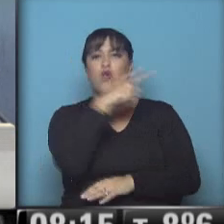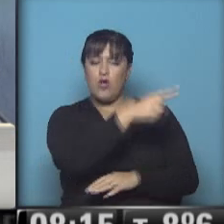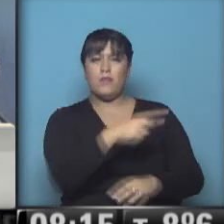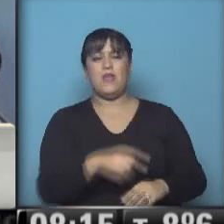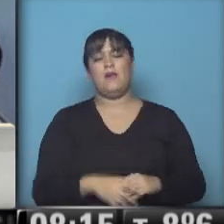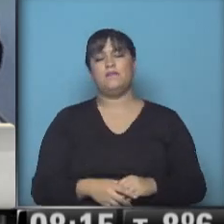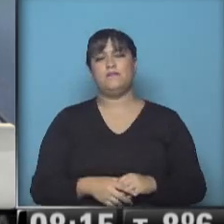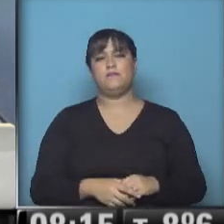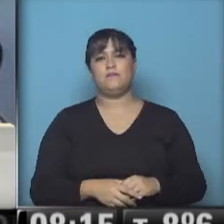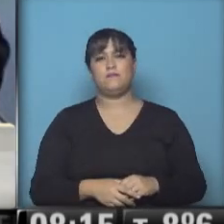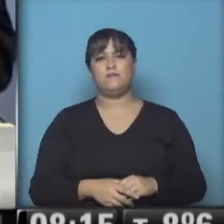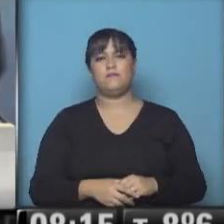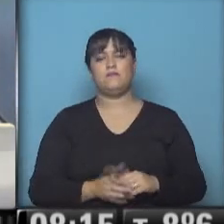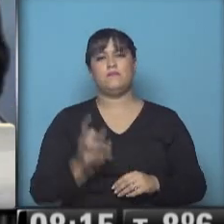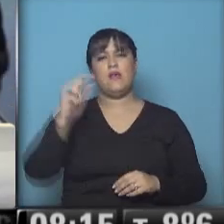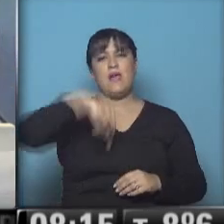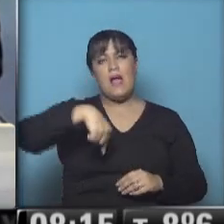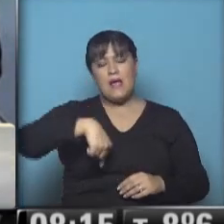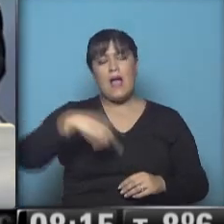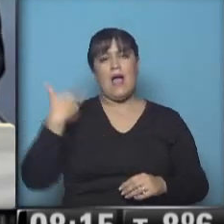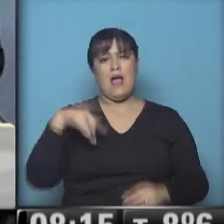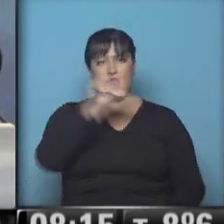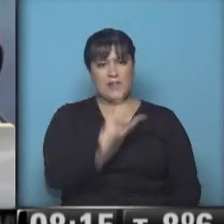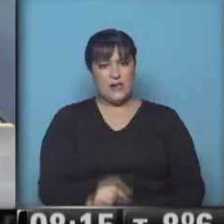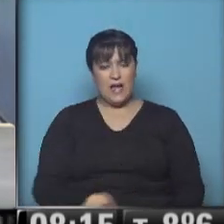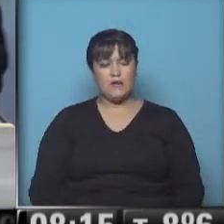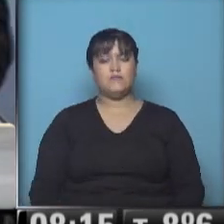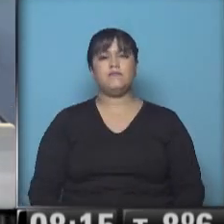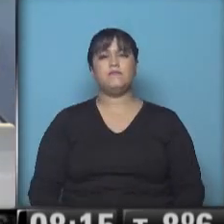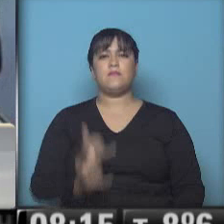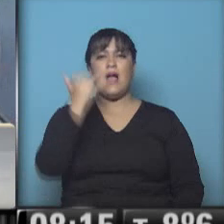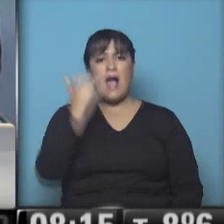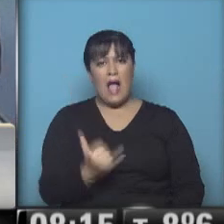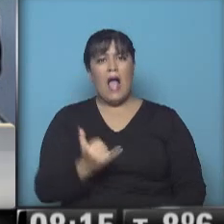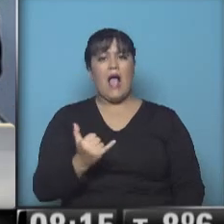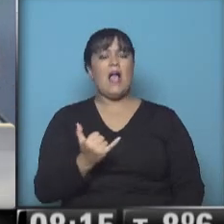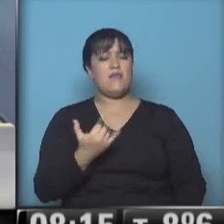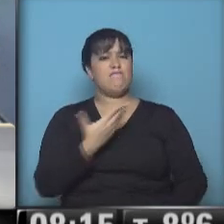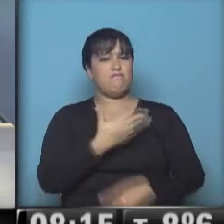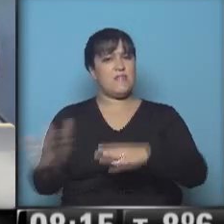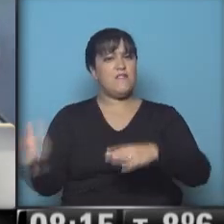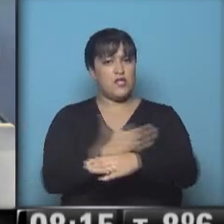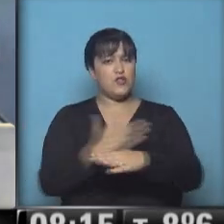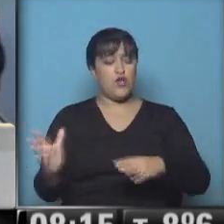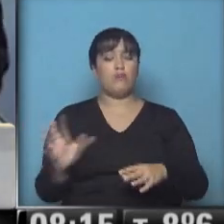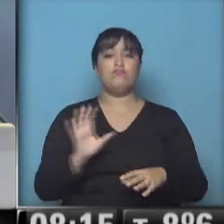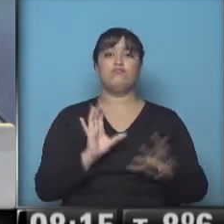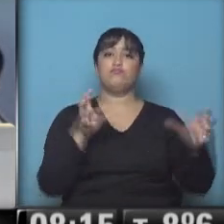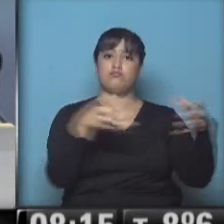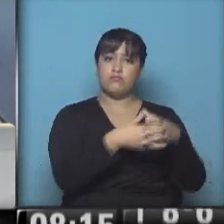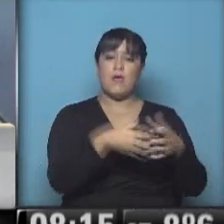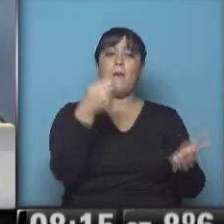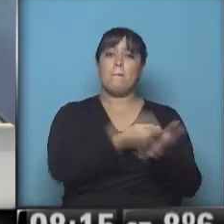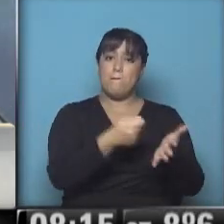internacional y aquí en la República Argentina eh tenemos una Clara divisoria de aguas entre lo que significa pago